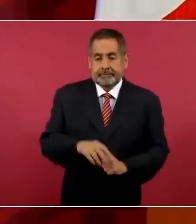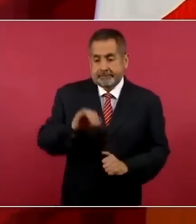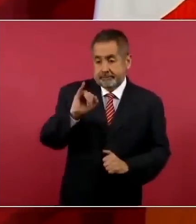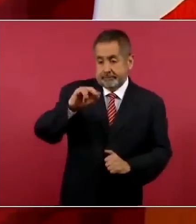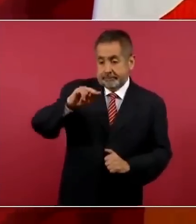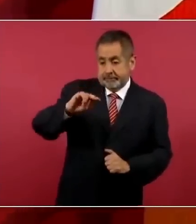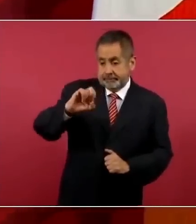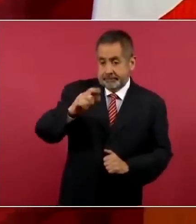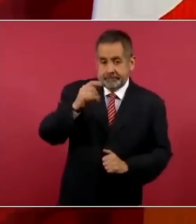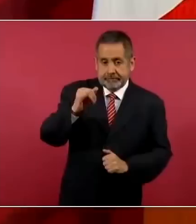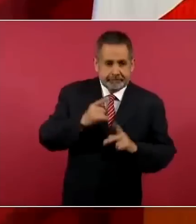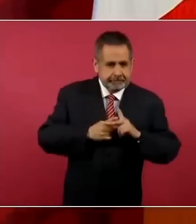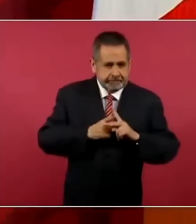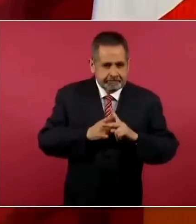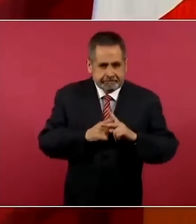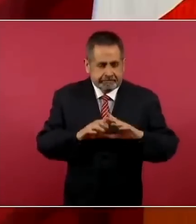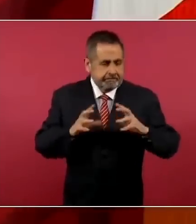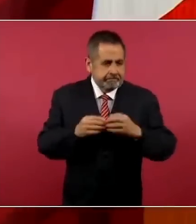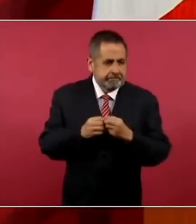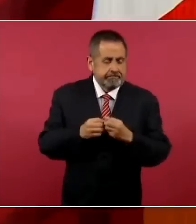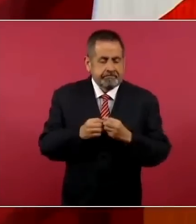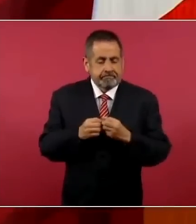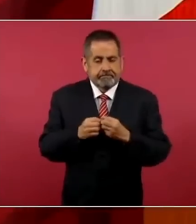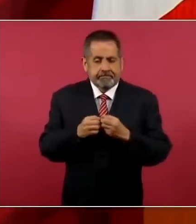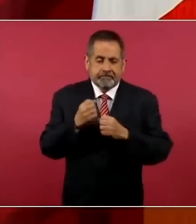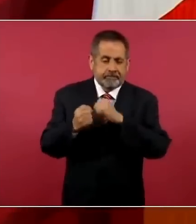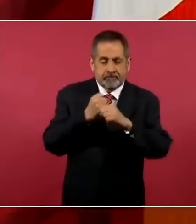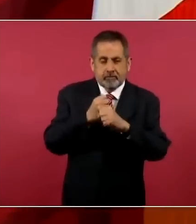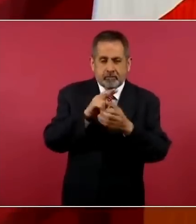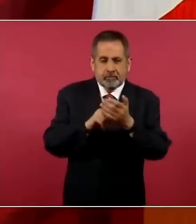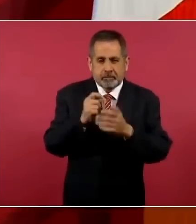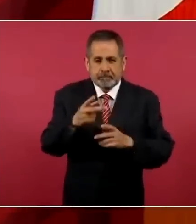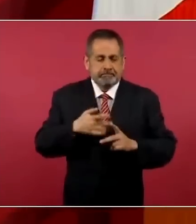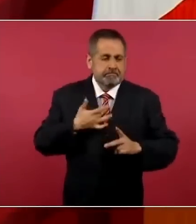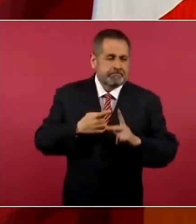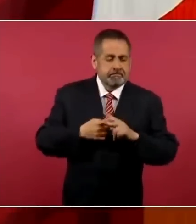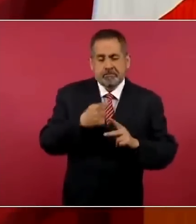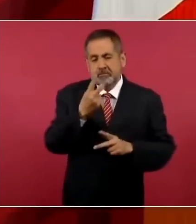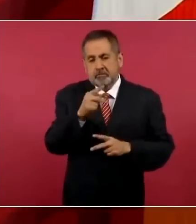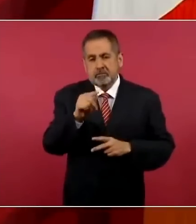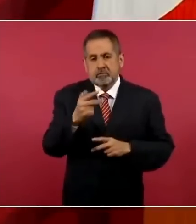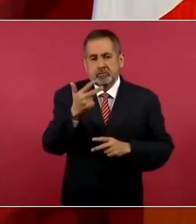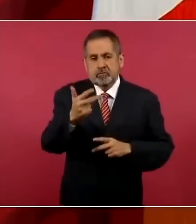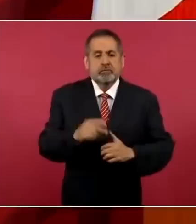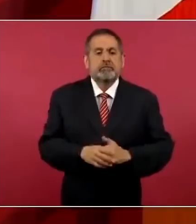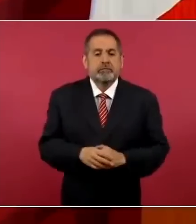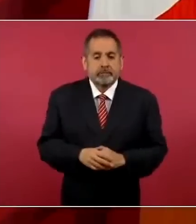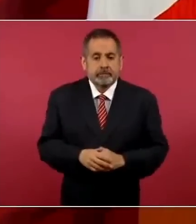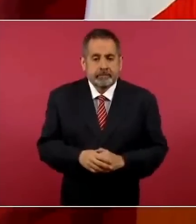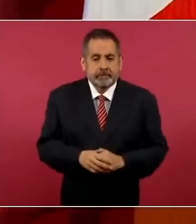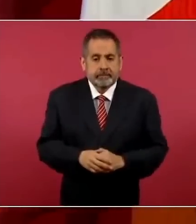INEGI global, tercer trimestre del 22, 2.8. INEGI, tercer trimestre del